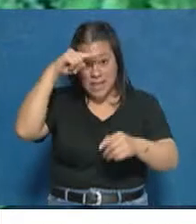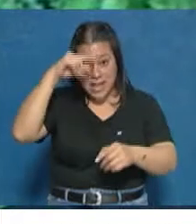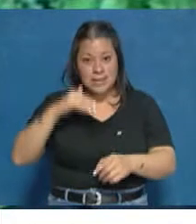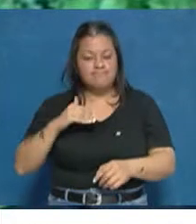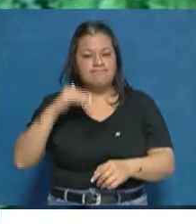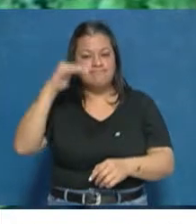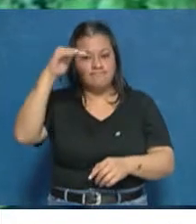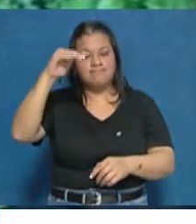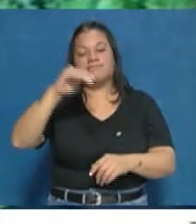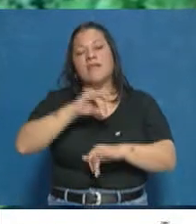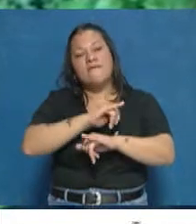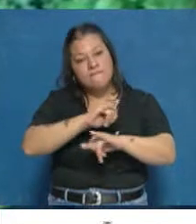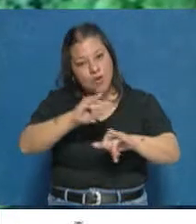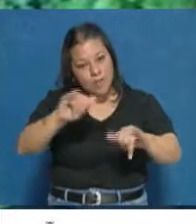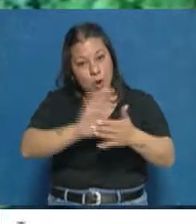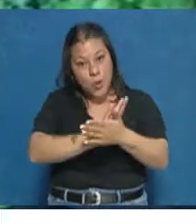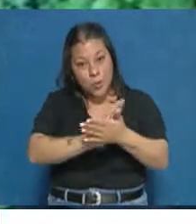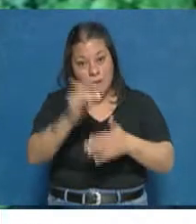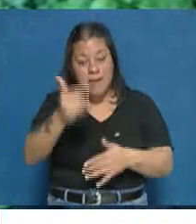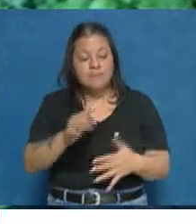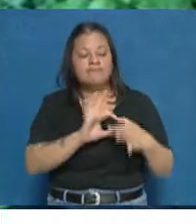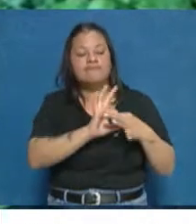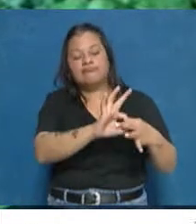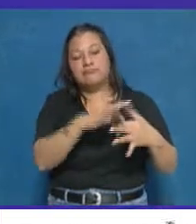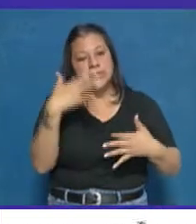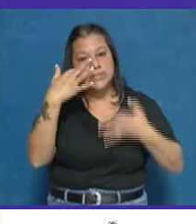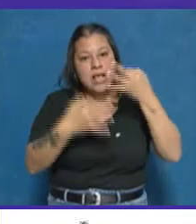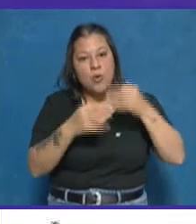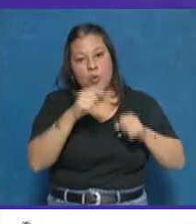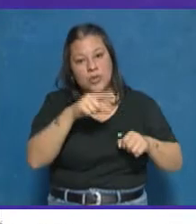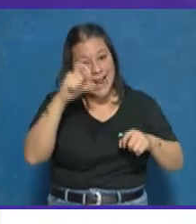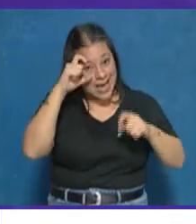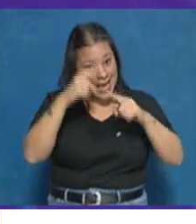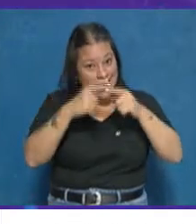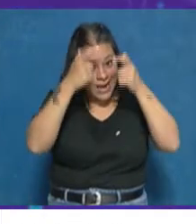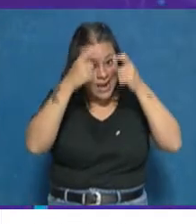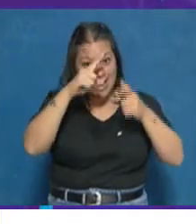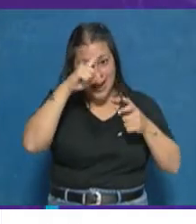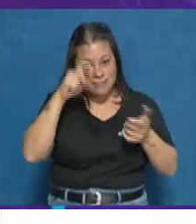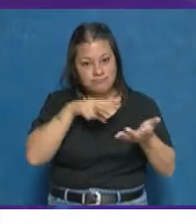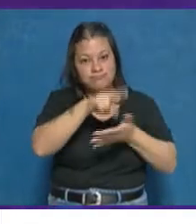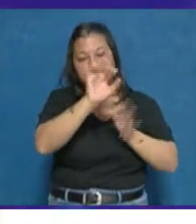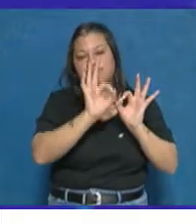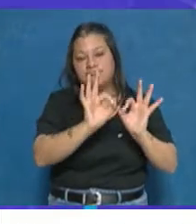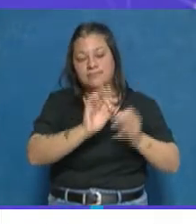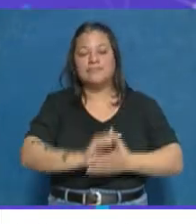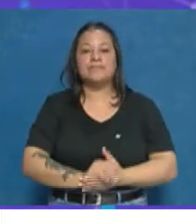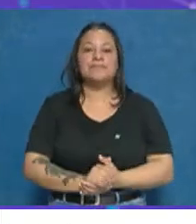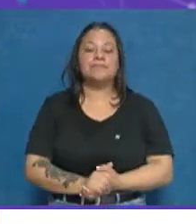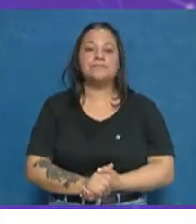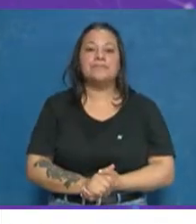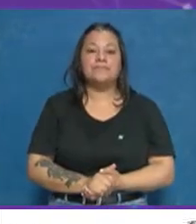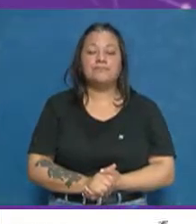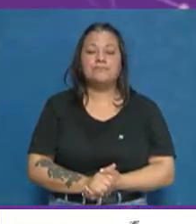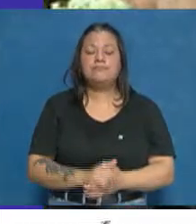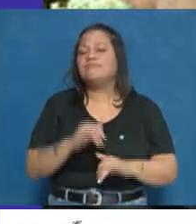Central actualizaron la información acerca del estado de salud de la reina de la vendimia de mandato cumplido.